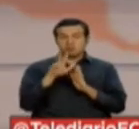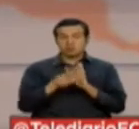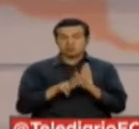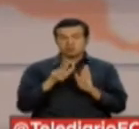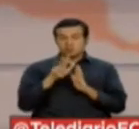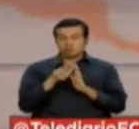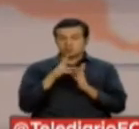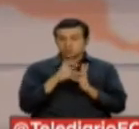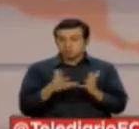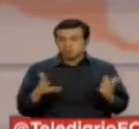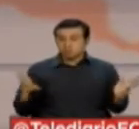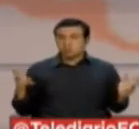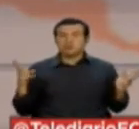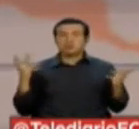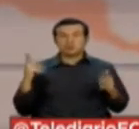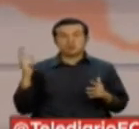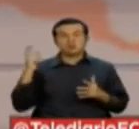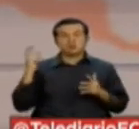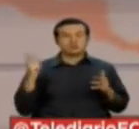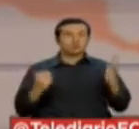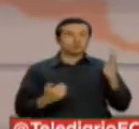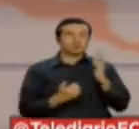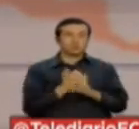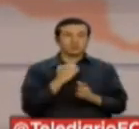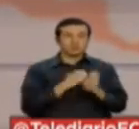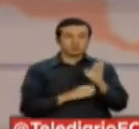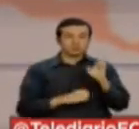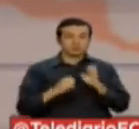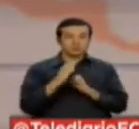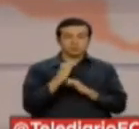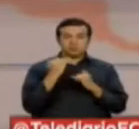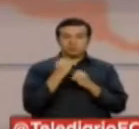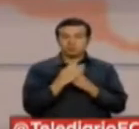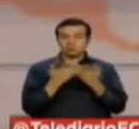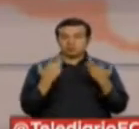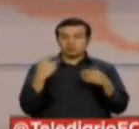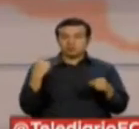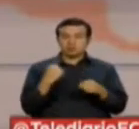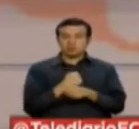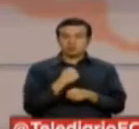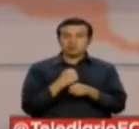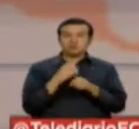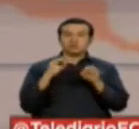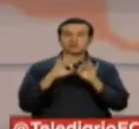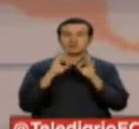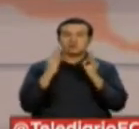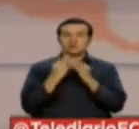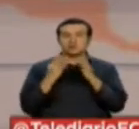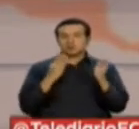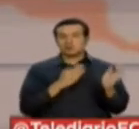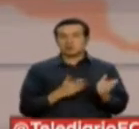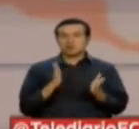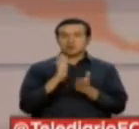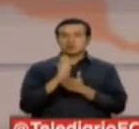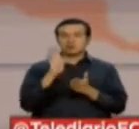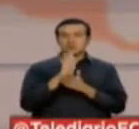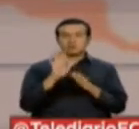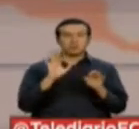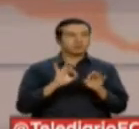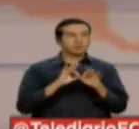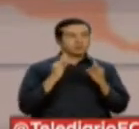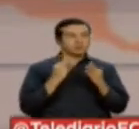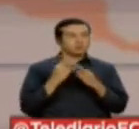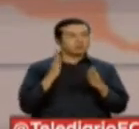es sustancial. Por eso hay que crear nuevas estructuras. Ahora mismo estamos trabajando con las familias, esto que llamamos escuelas de familias.